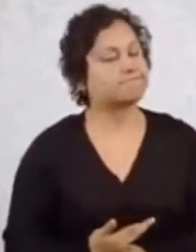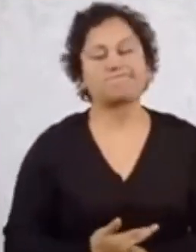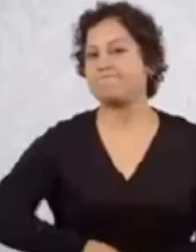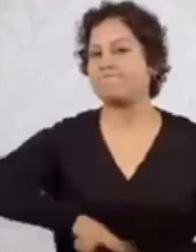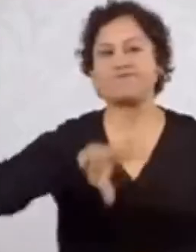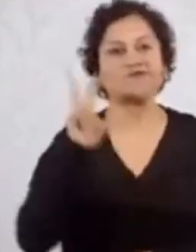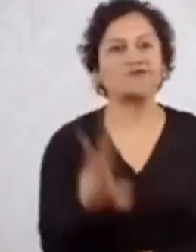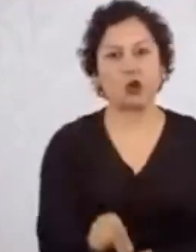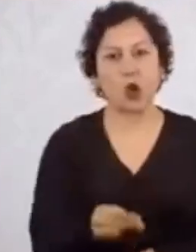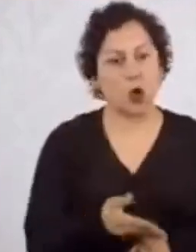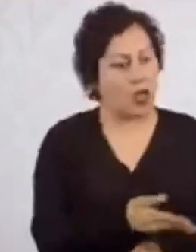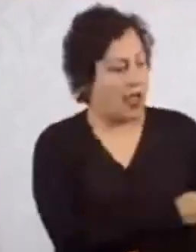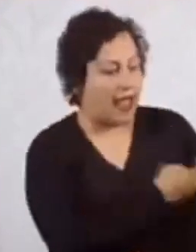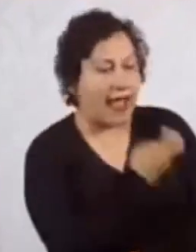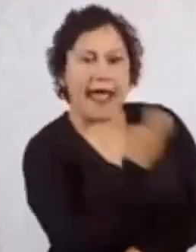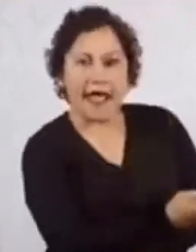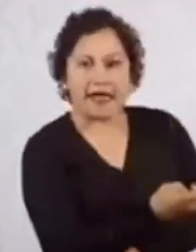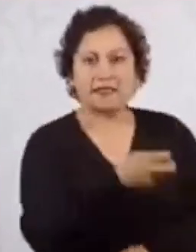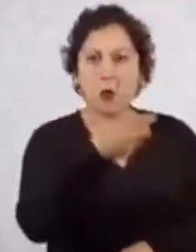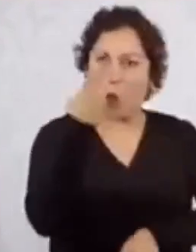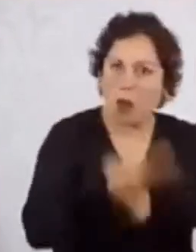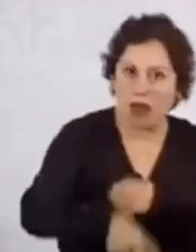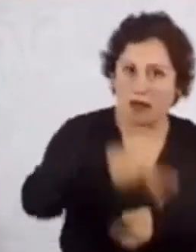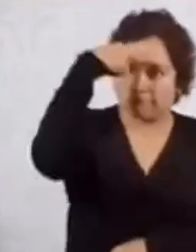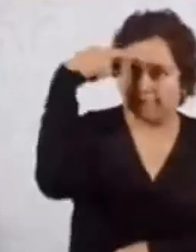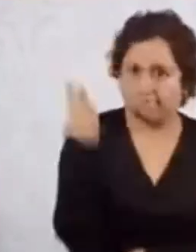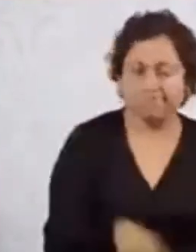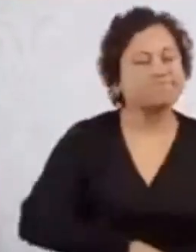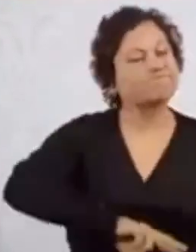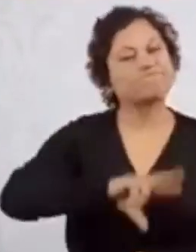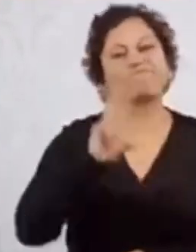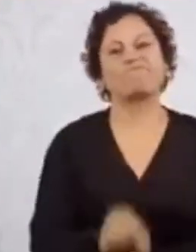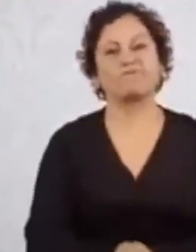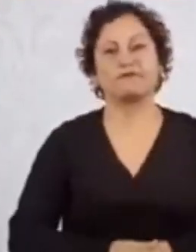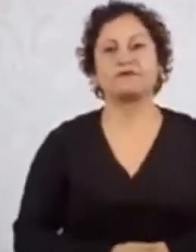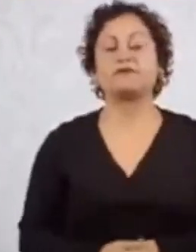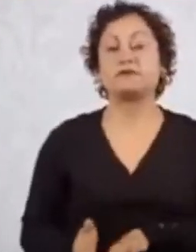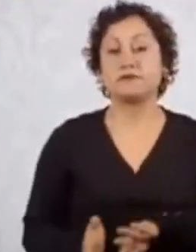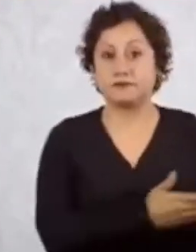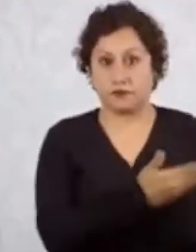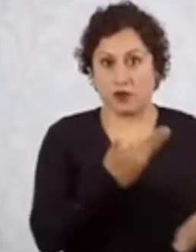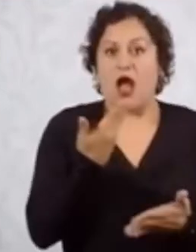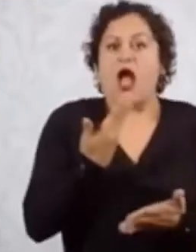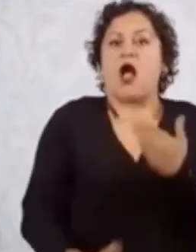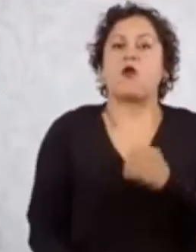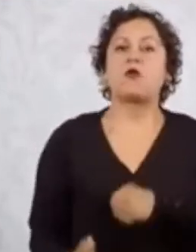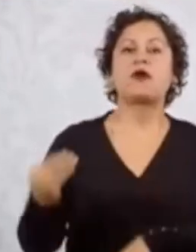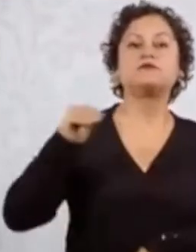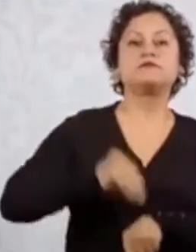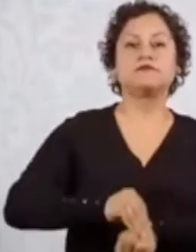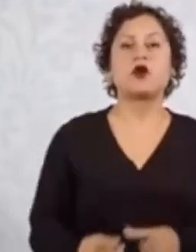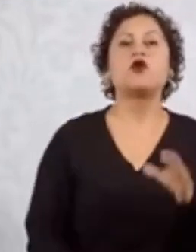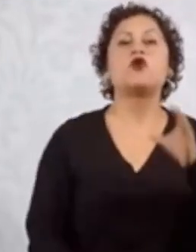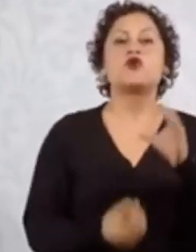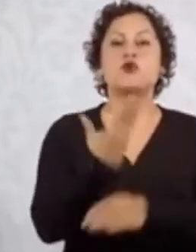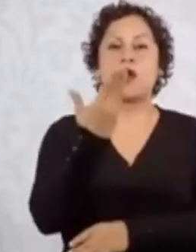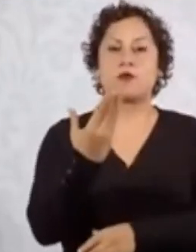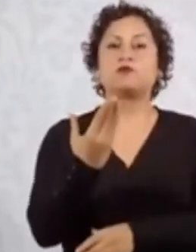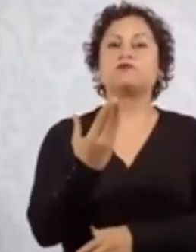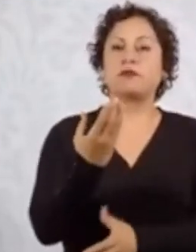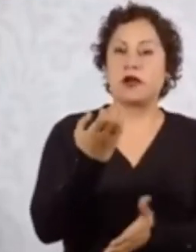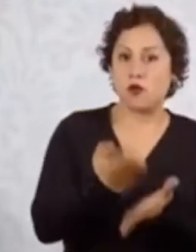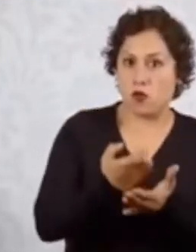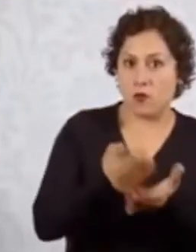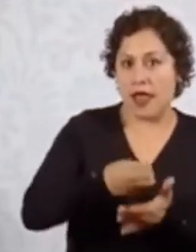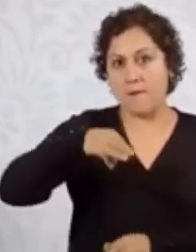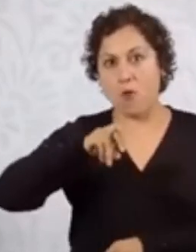buques para transportar contenedores cada vez más grandes y ya es imposible que transiten por el canal de Panamá porque